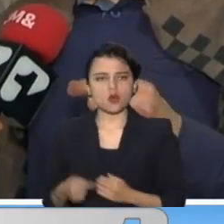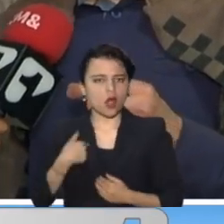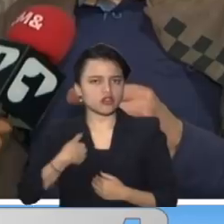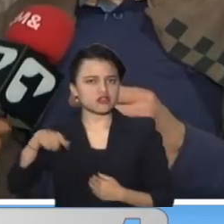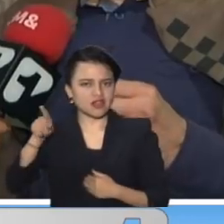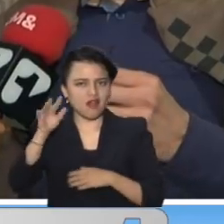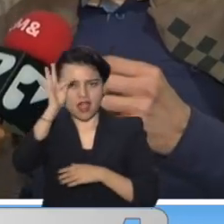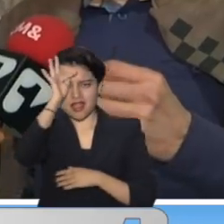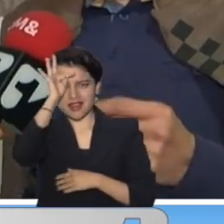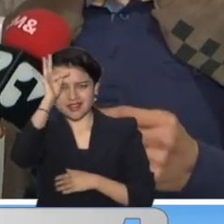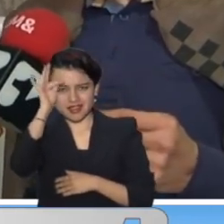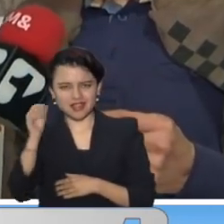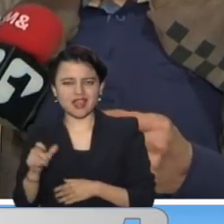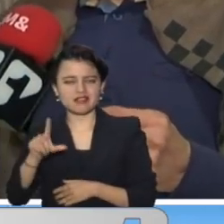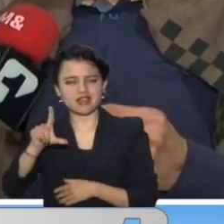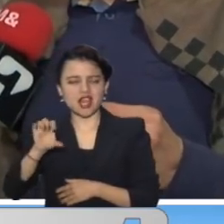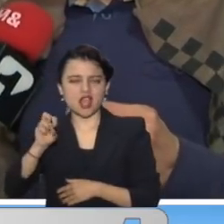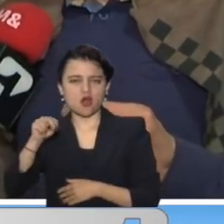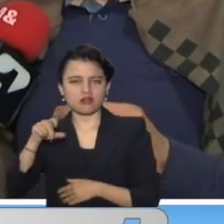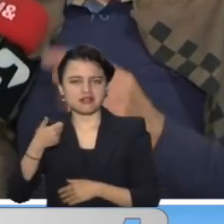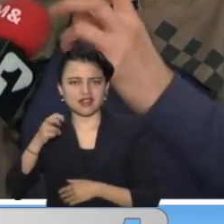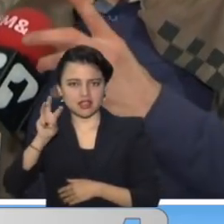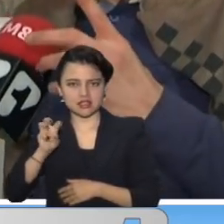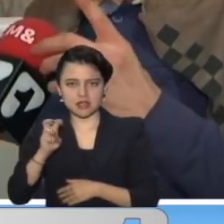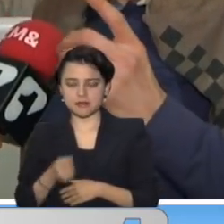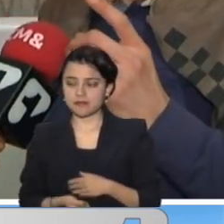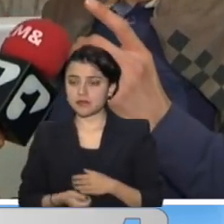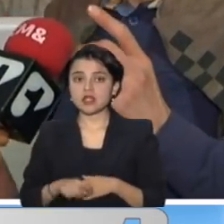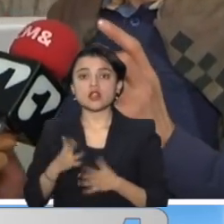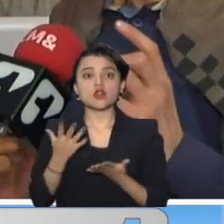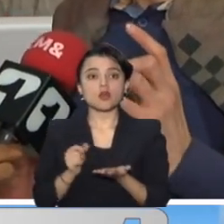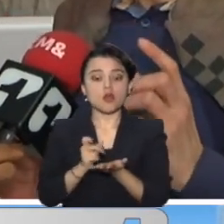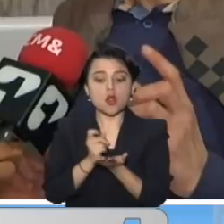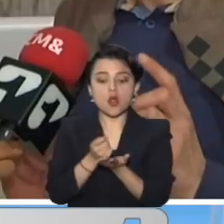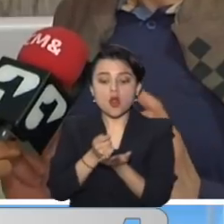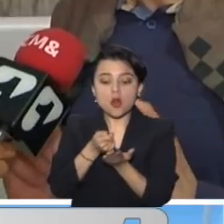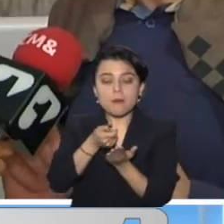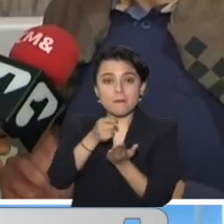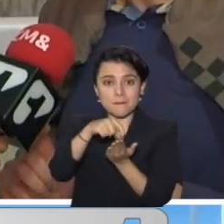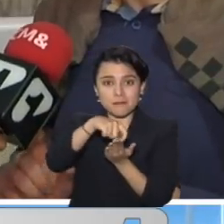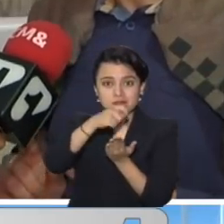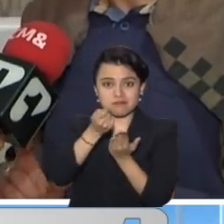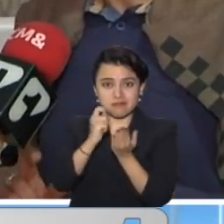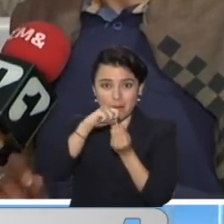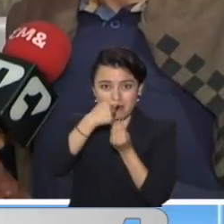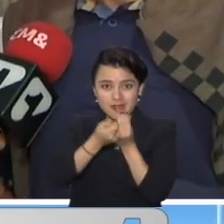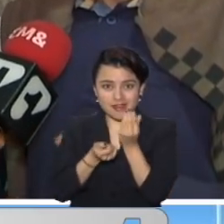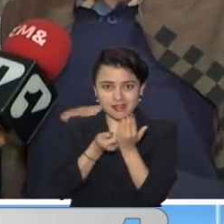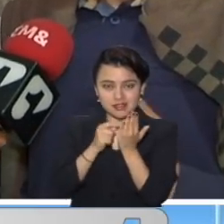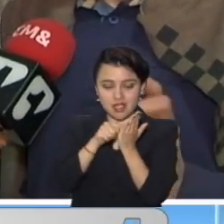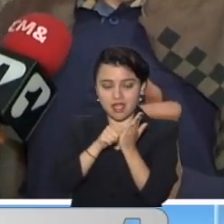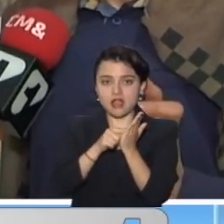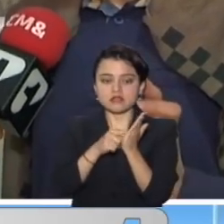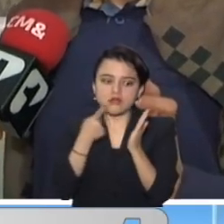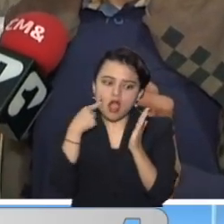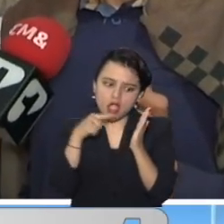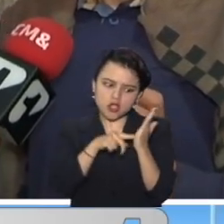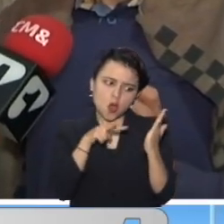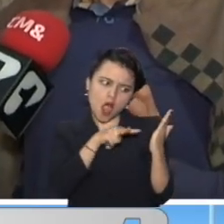Y me llevó la oración y un vitralito con, sí, la fotografía de la Madre María Berenice. Y me